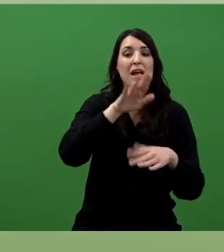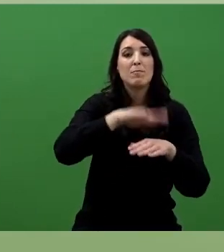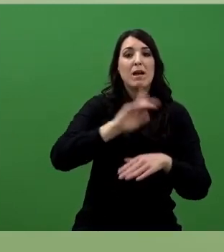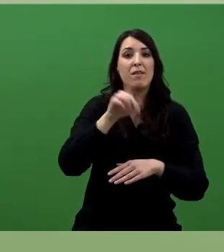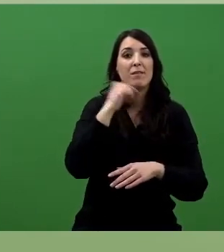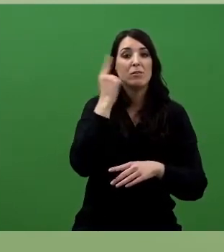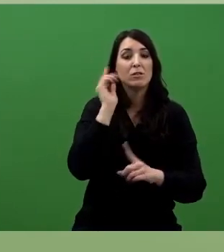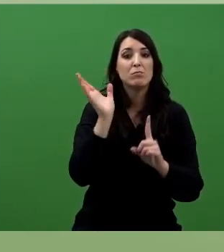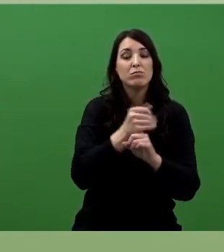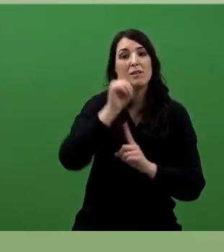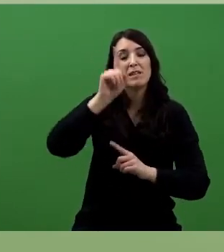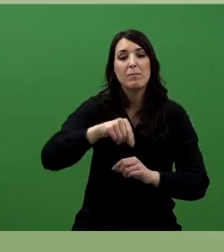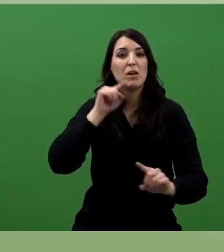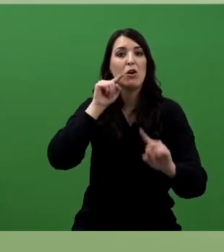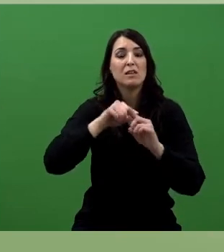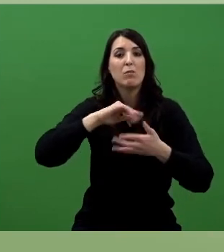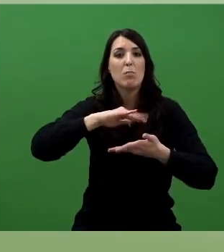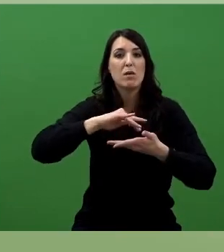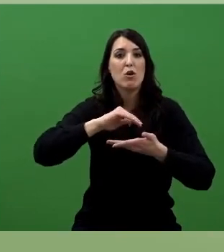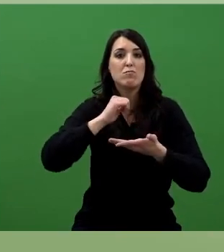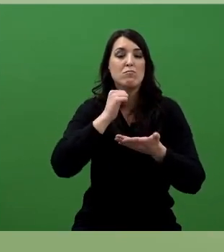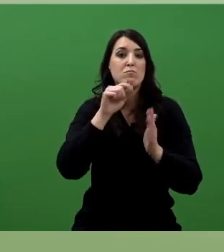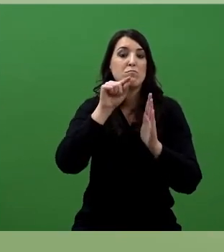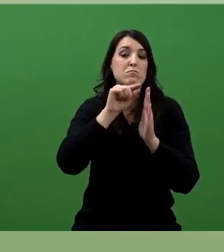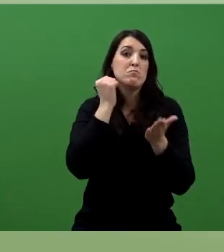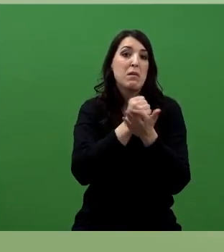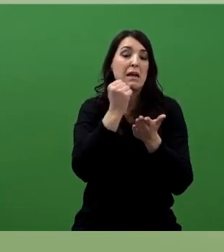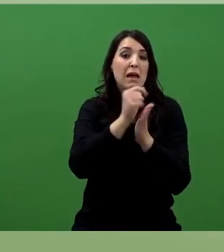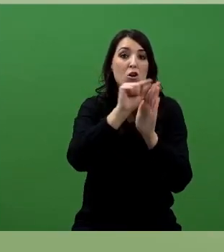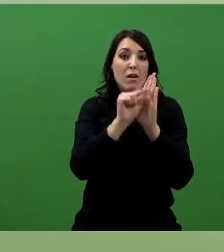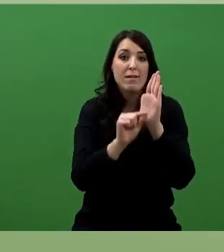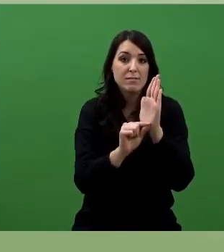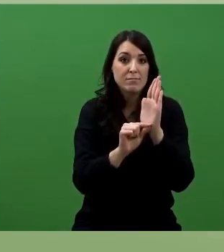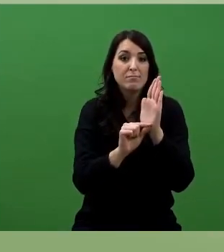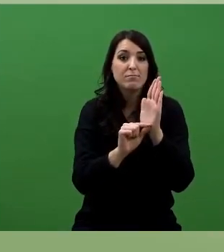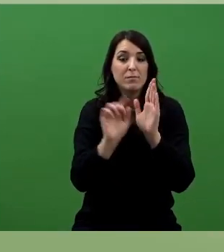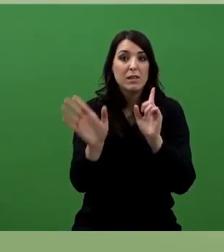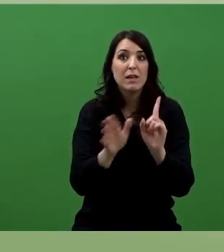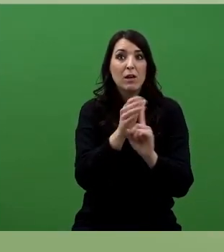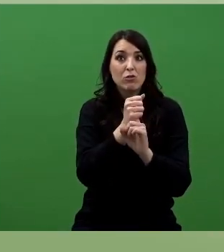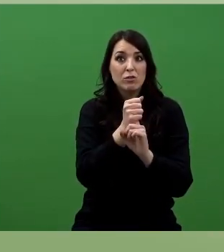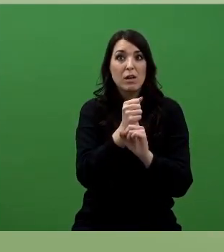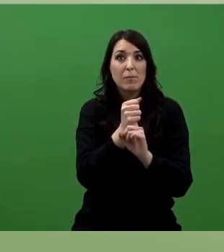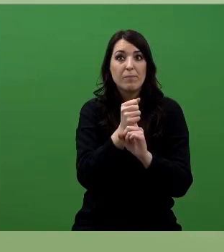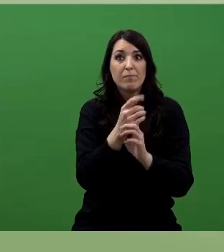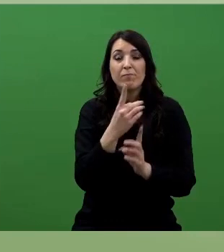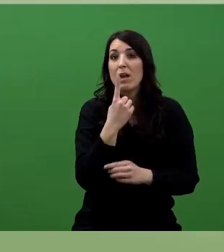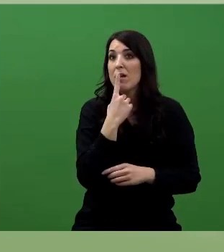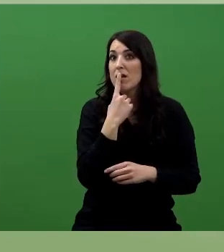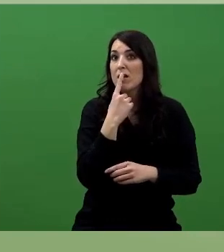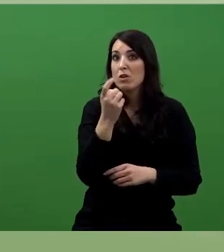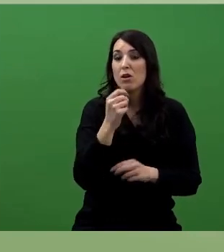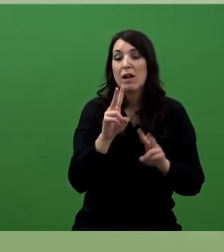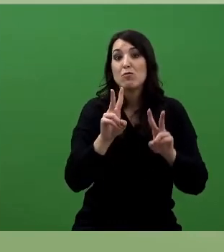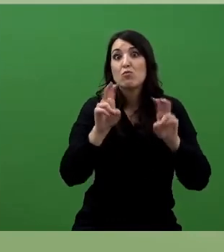para descubrir biomarcadores y hopefully, ¿no? Esperemos que también ayude al desarrollo de